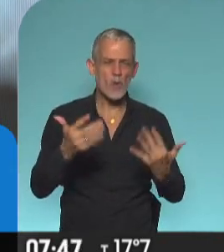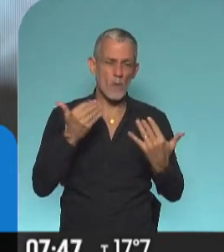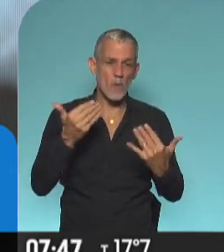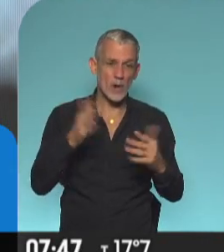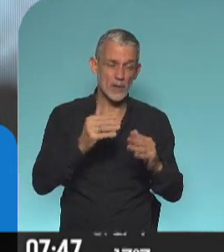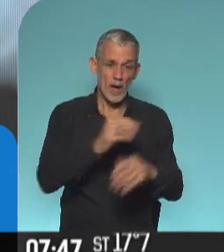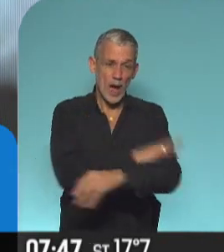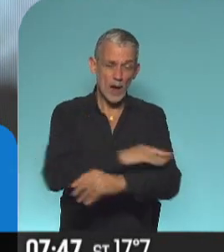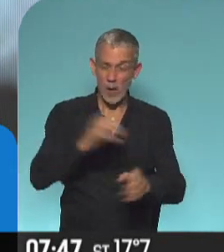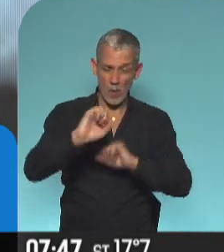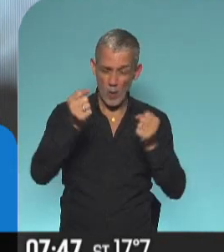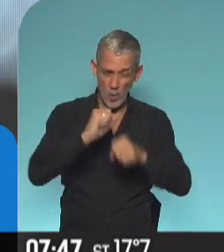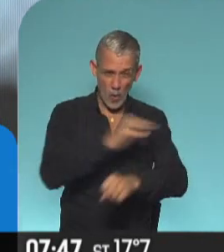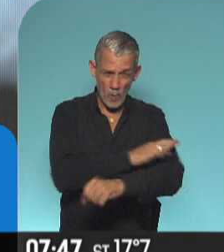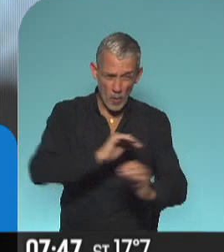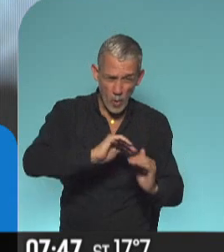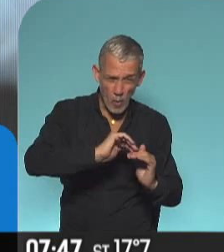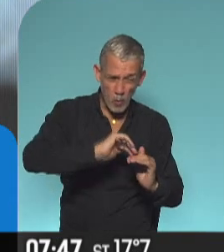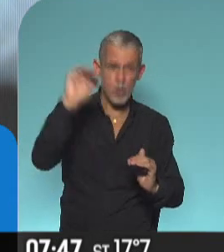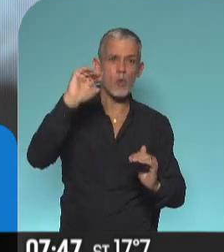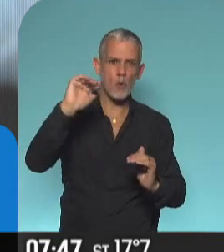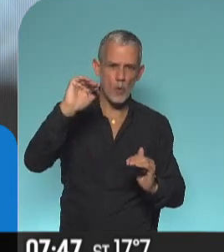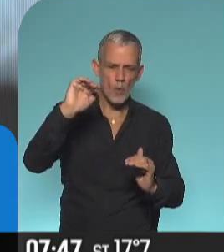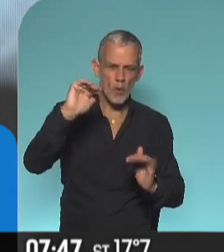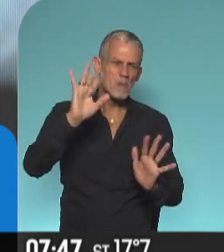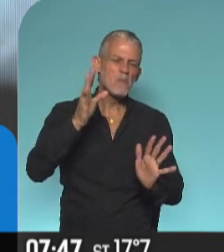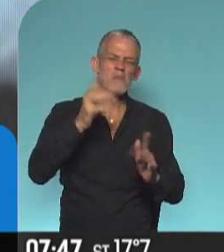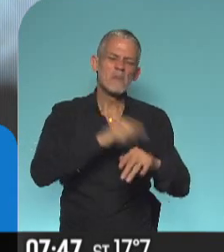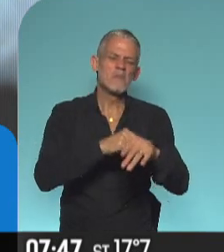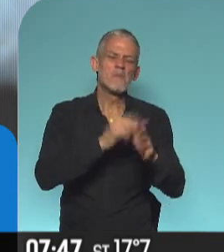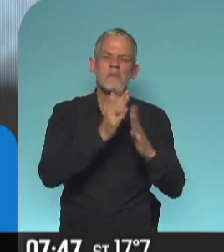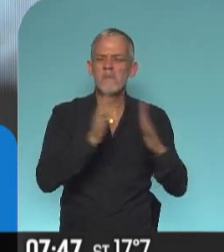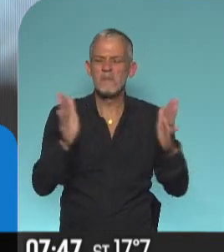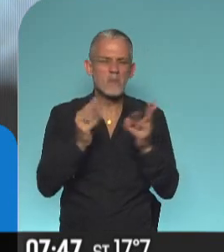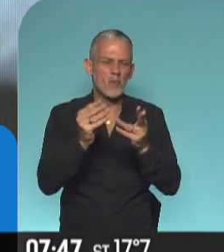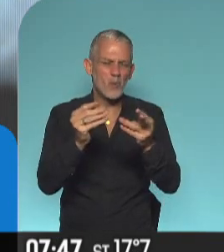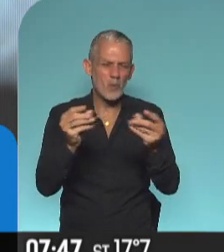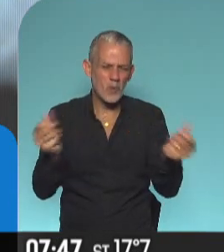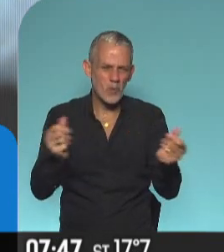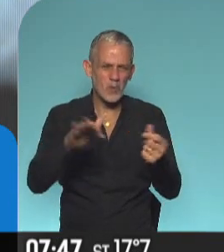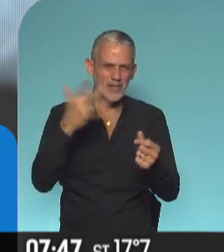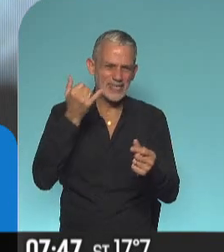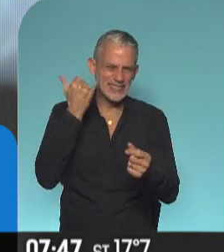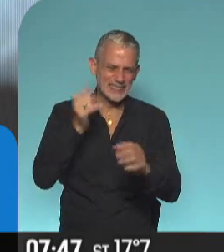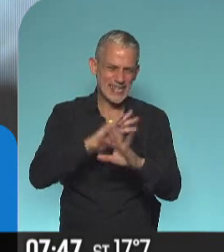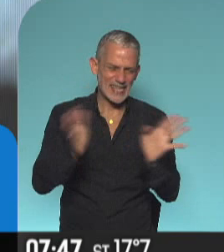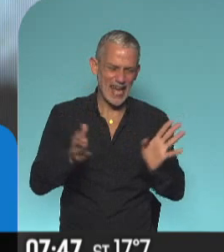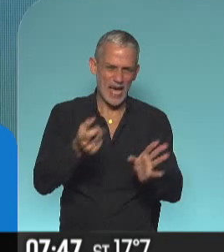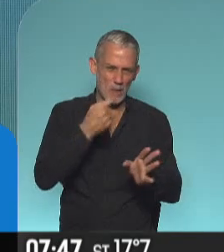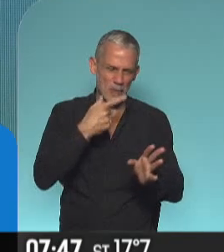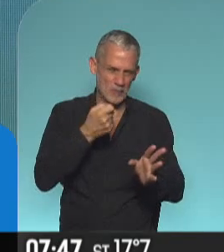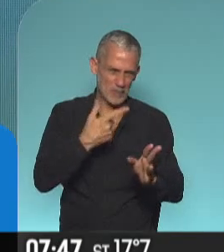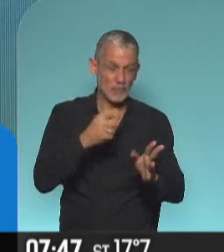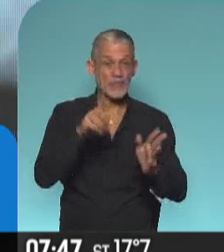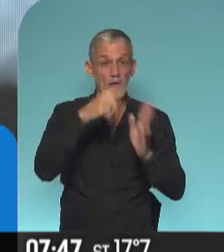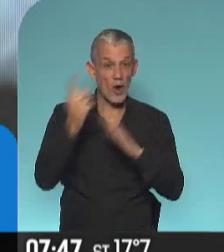un pico de estrés pueden tener una hipertensión, pero es una hipertensión pasajera que se maneja de manera ambulatoria y sencilla. Pero hay